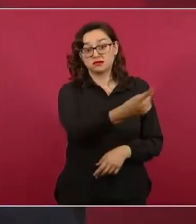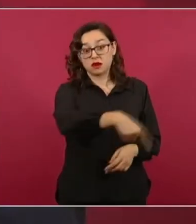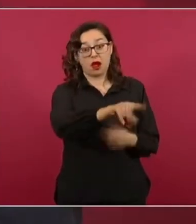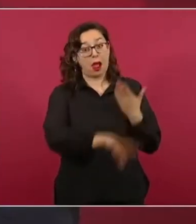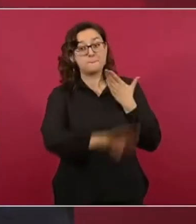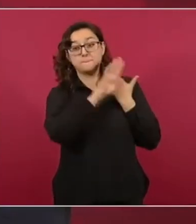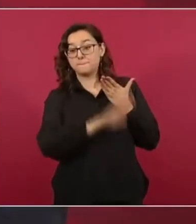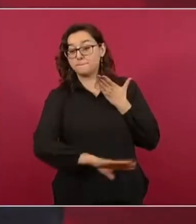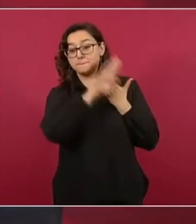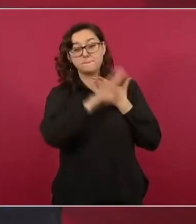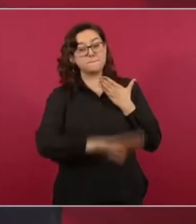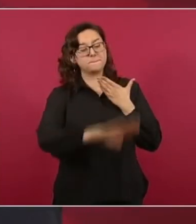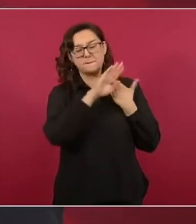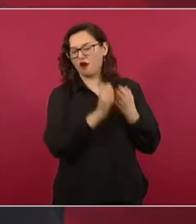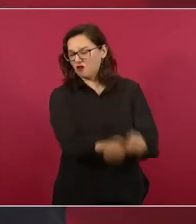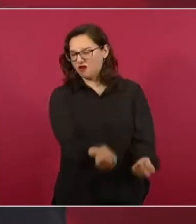Se puede probar